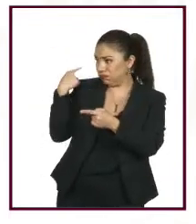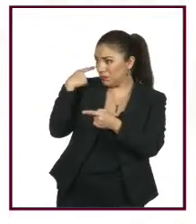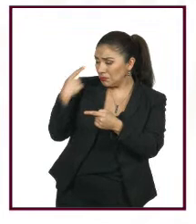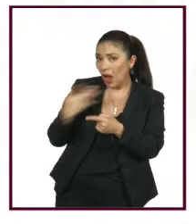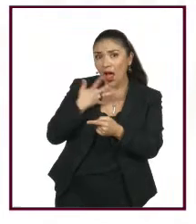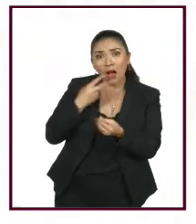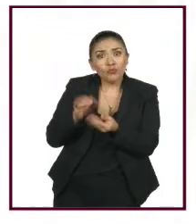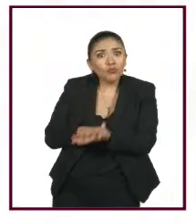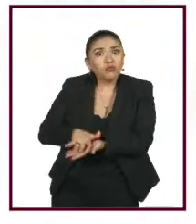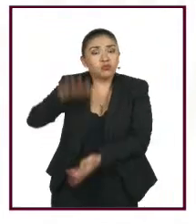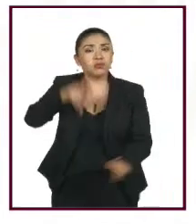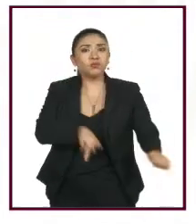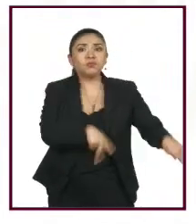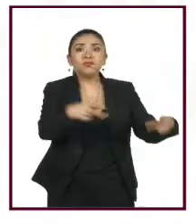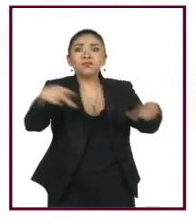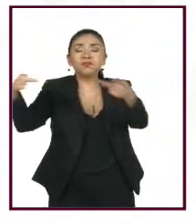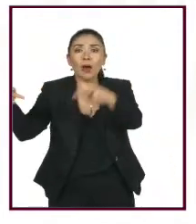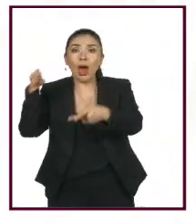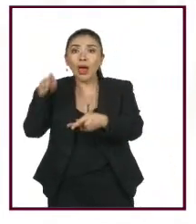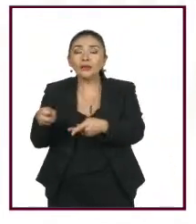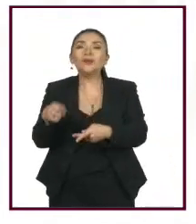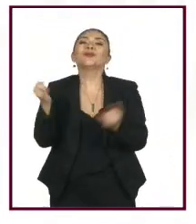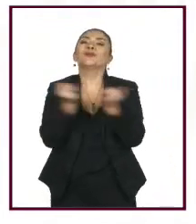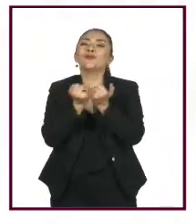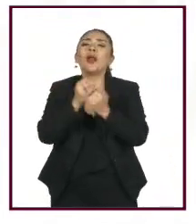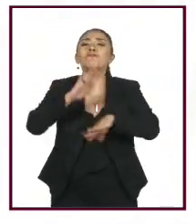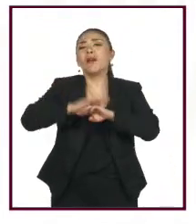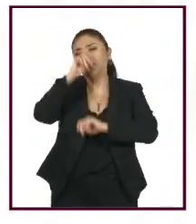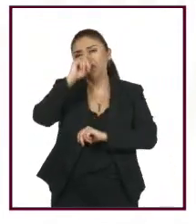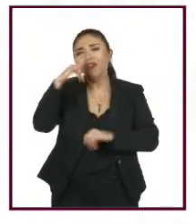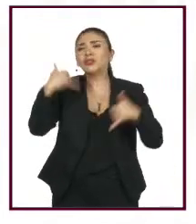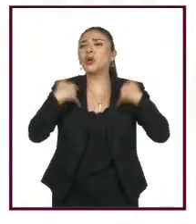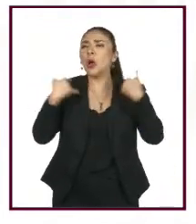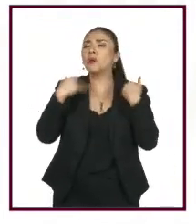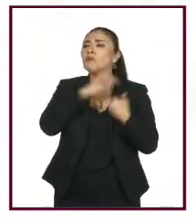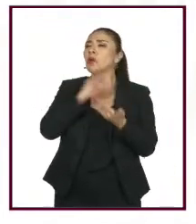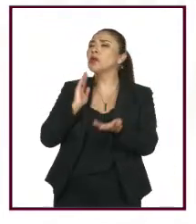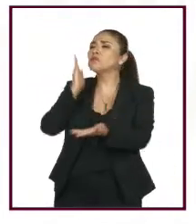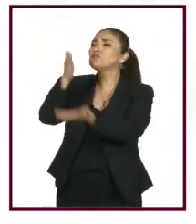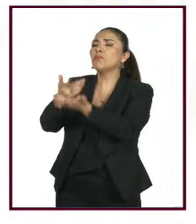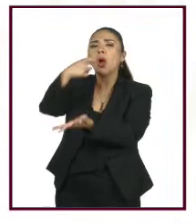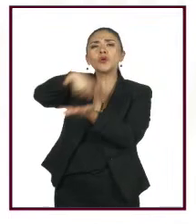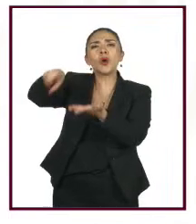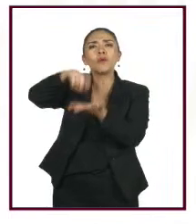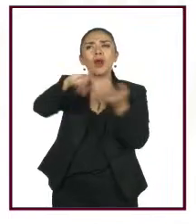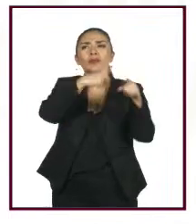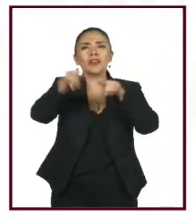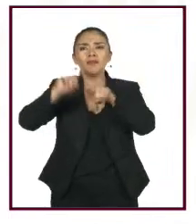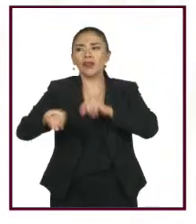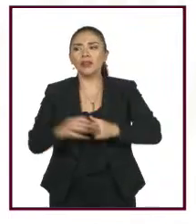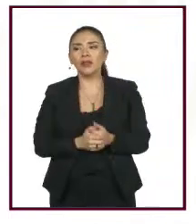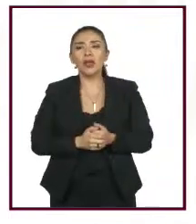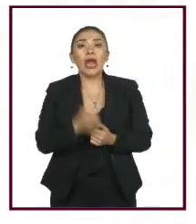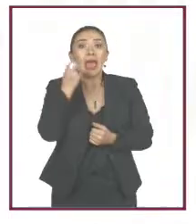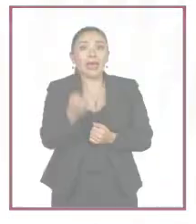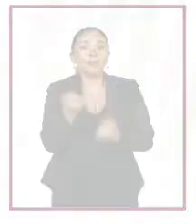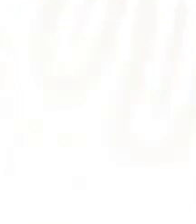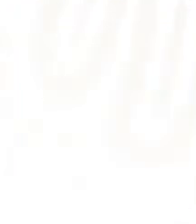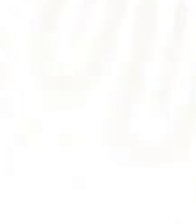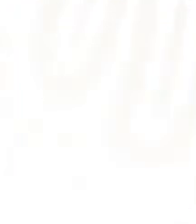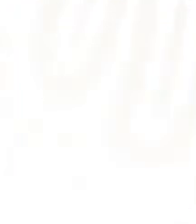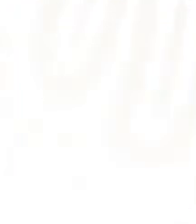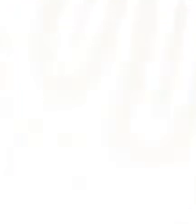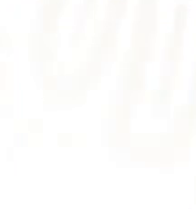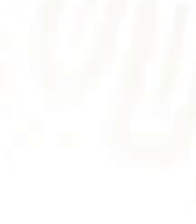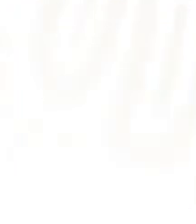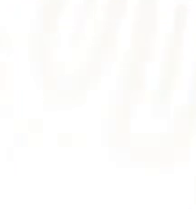ha sido mucho mayor, y también que sea más fácil de conseguir cualquier tipo de sustancia, lo cual hace que pues también estén en